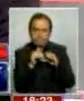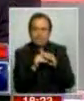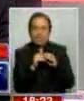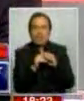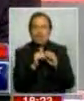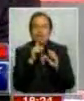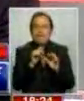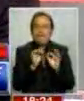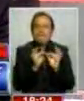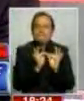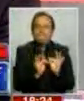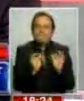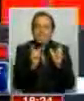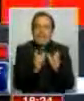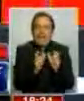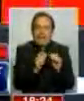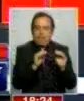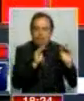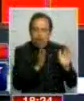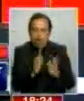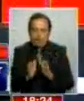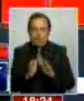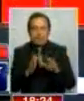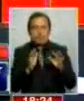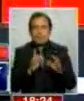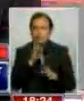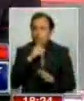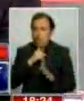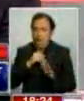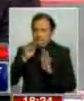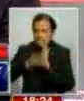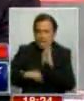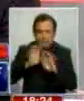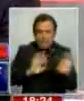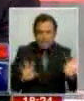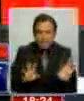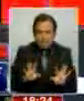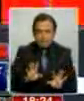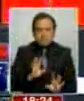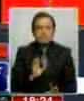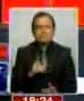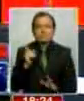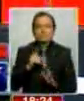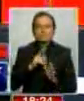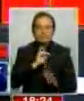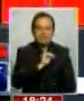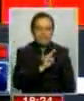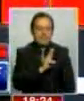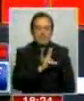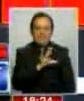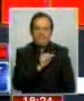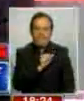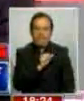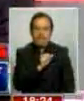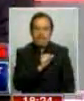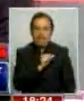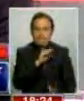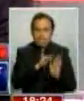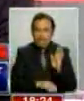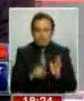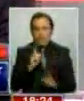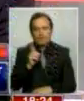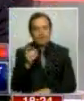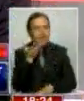fiscales ordenadas, balanceadas. No hay rebajas de ningún tipo, entonces. ¿Rebaja el IVA de los libros? Hay aumentos.